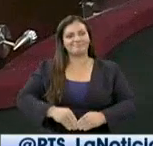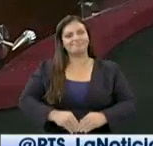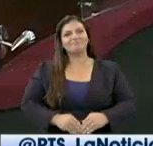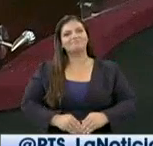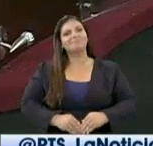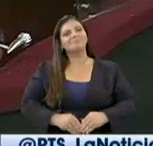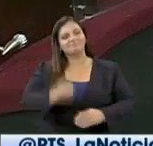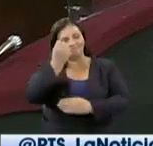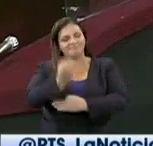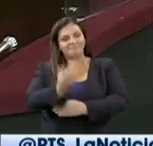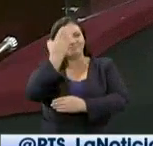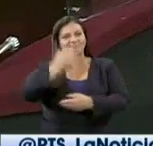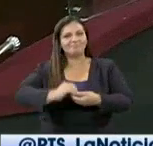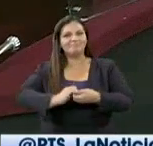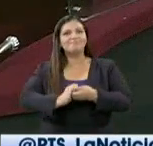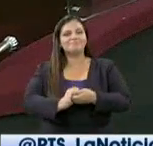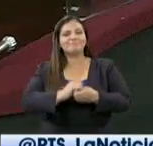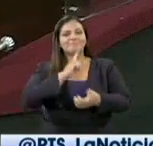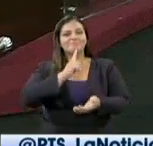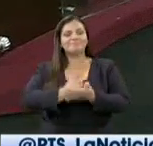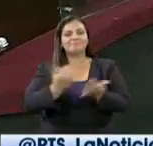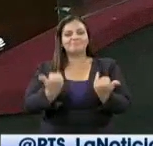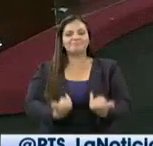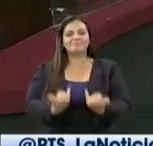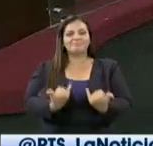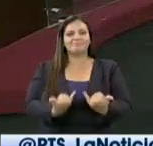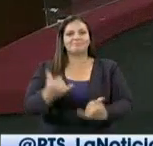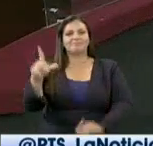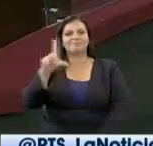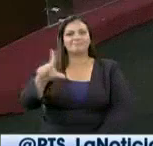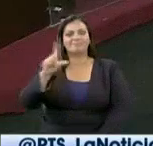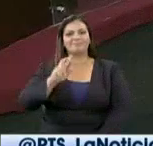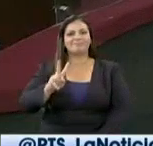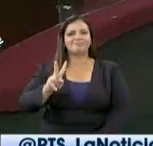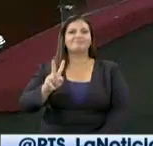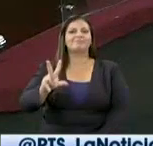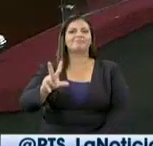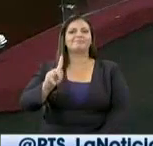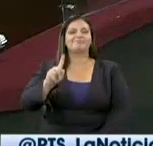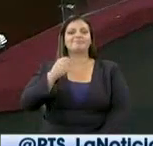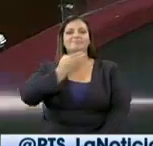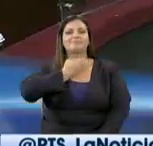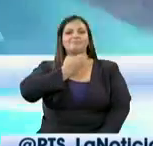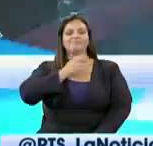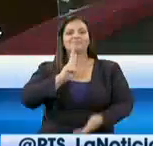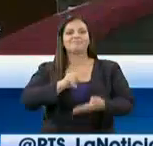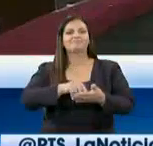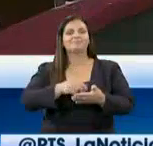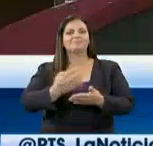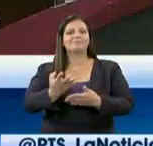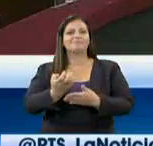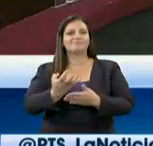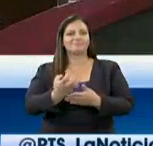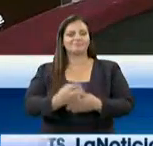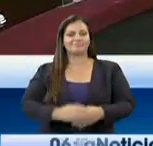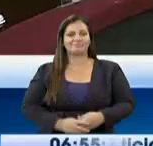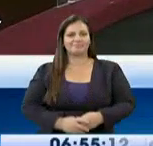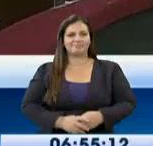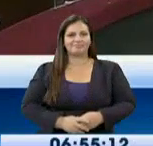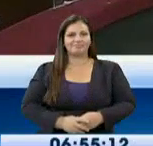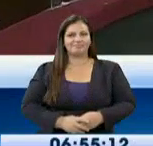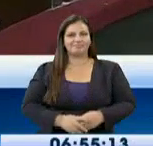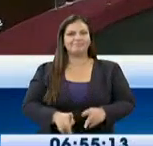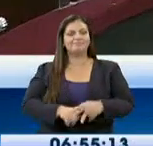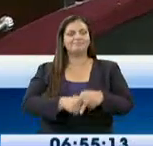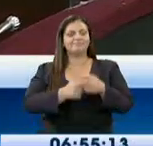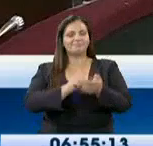nos acompañen. Efectivamente, estamos lunes 31 de agosto del 2015. Iniciamos semana, pero finalizamos mes, pero no